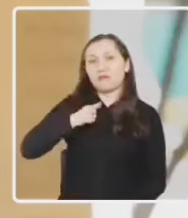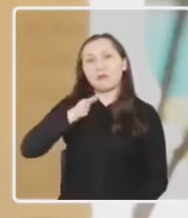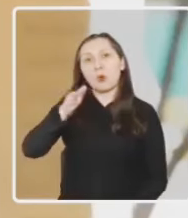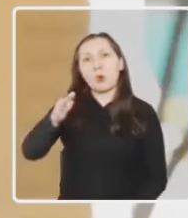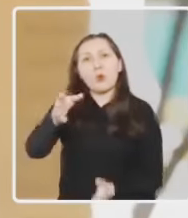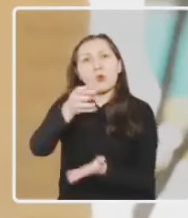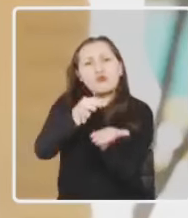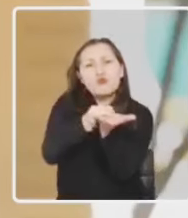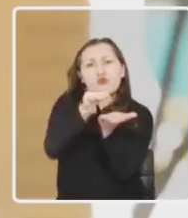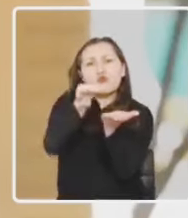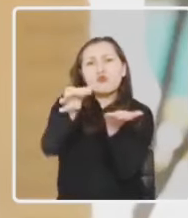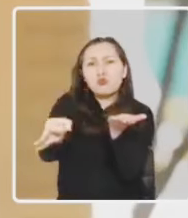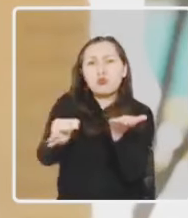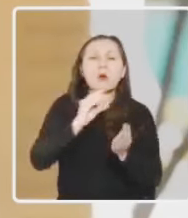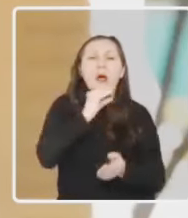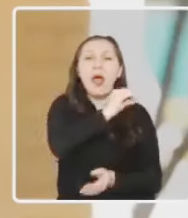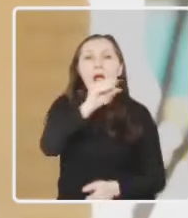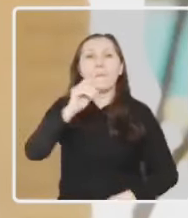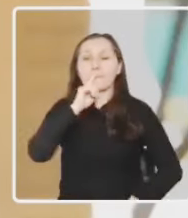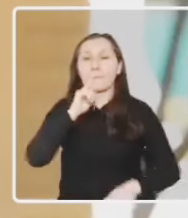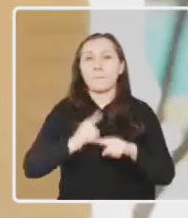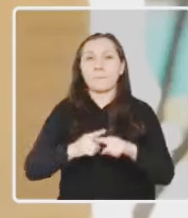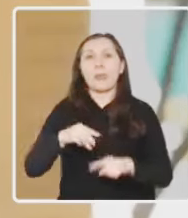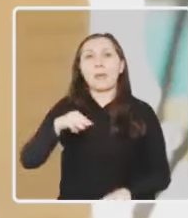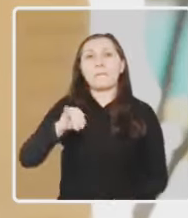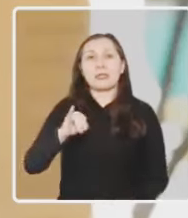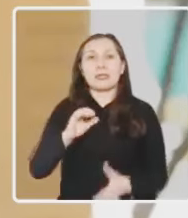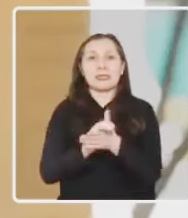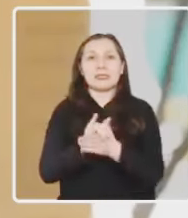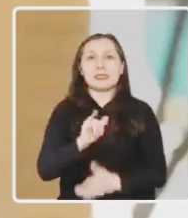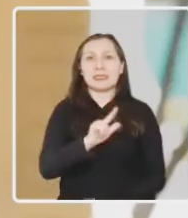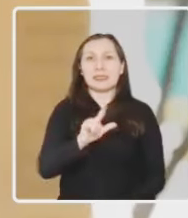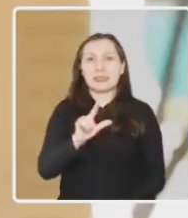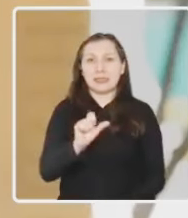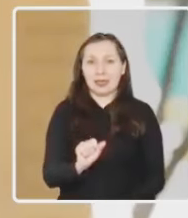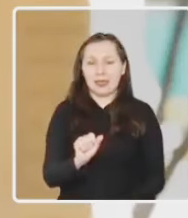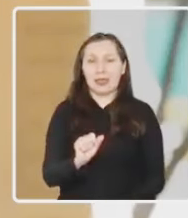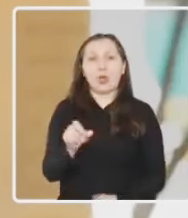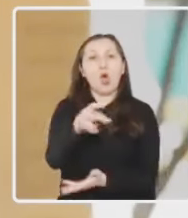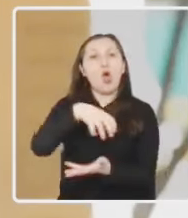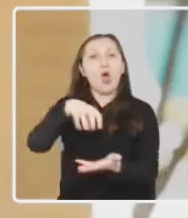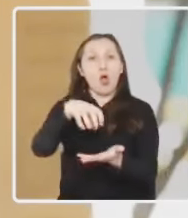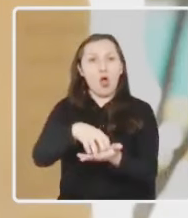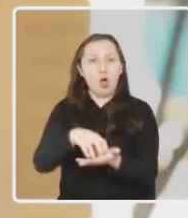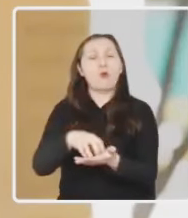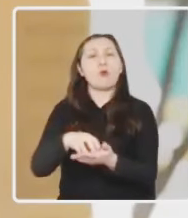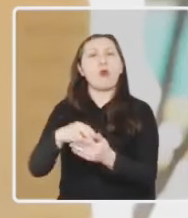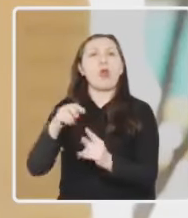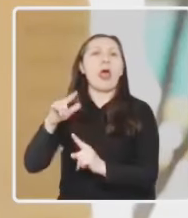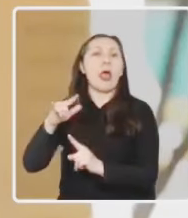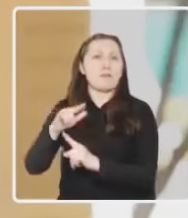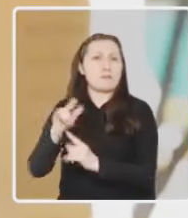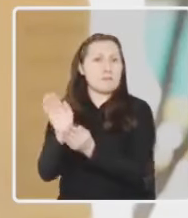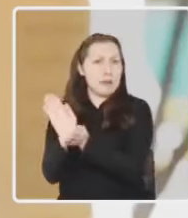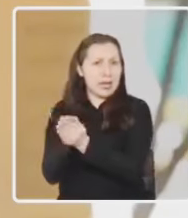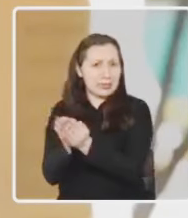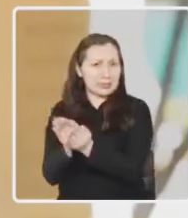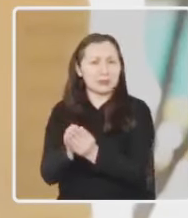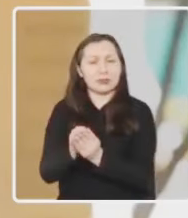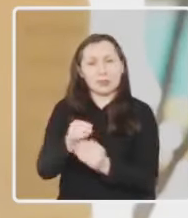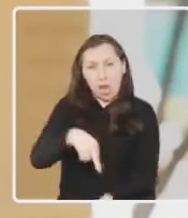un pueblito rural que se llama Michilla, en la comuna de Mejillones, allá en el norte, en medio del